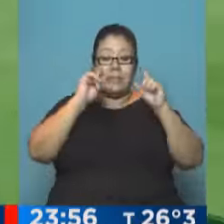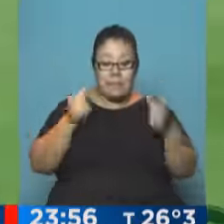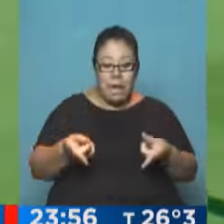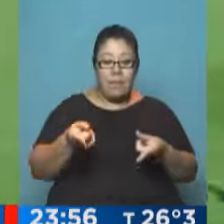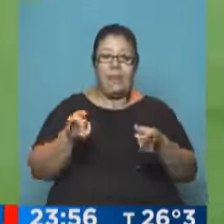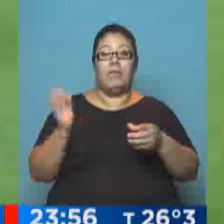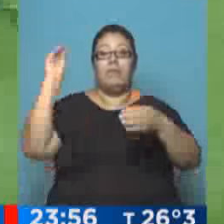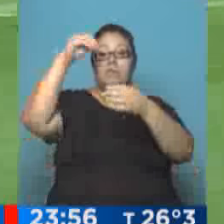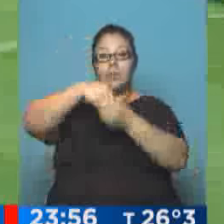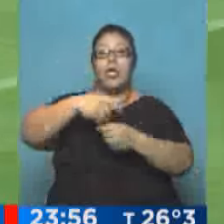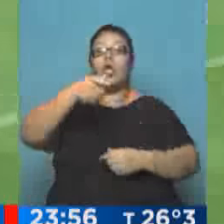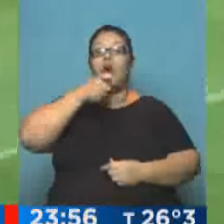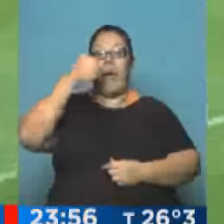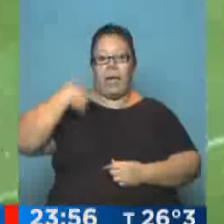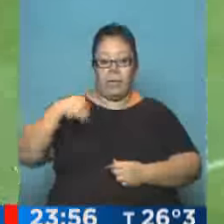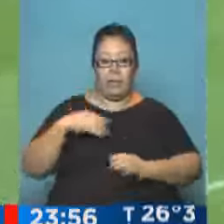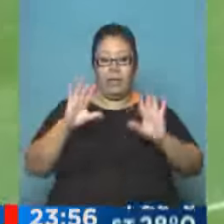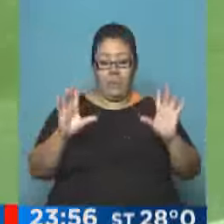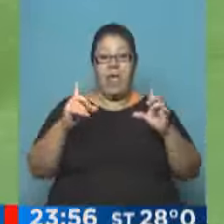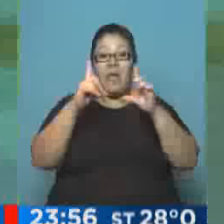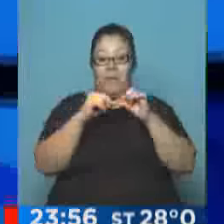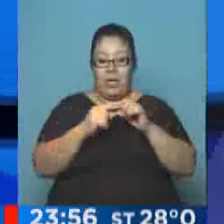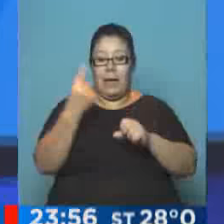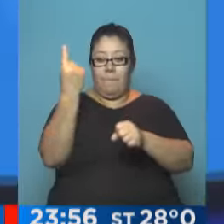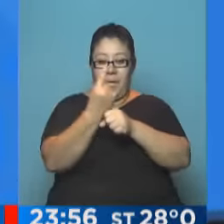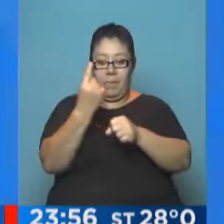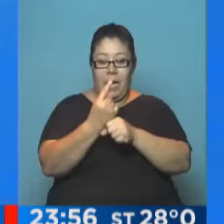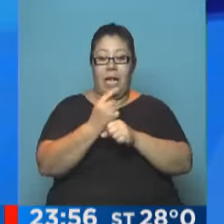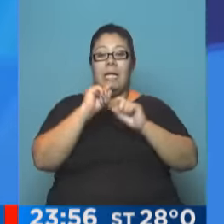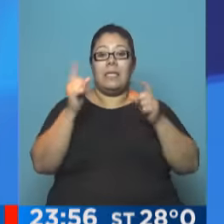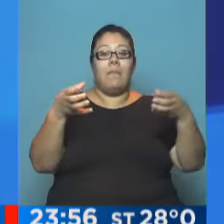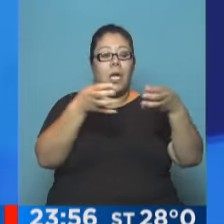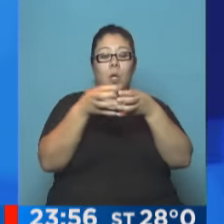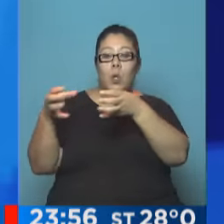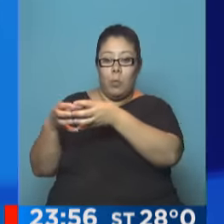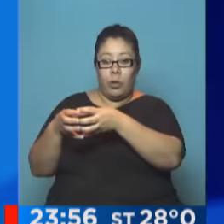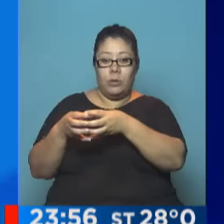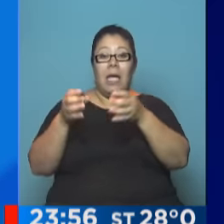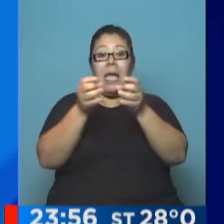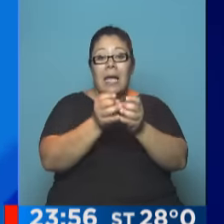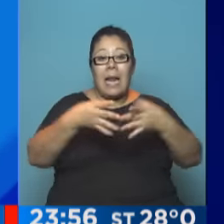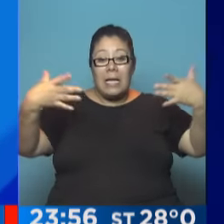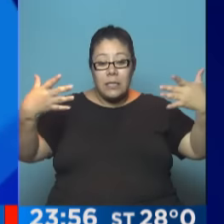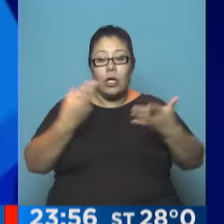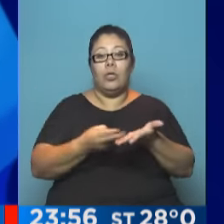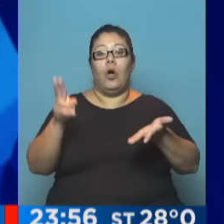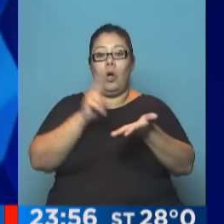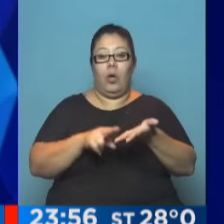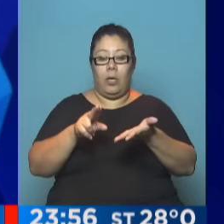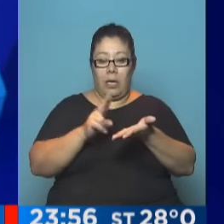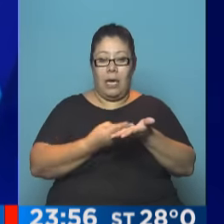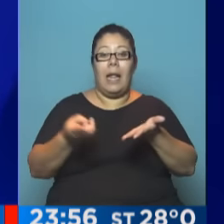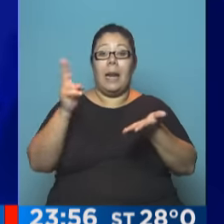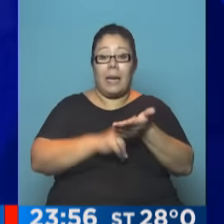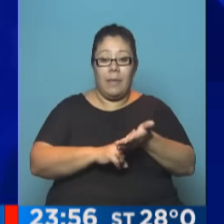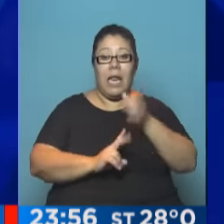quedó la primera fecha y cómo han quedado las zonas. Recordemos que solamente los clásicos son los que se van a repetir. Habrá muchos partidos que